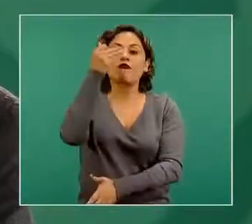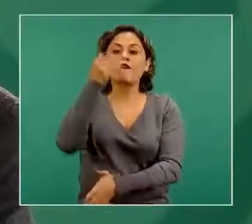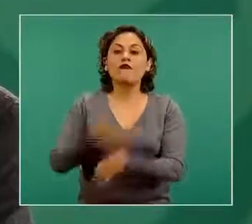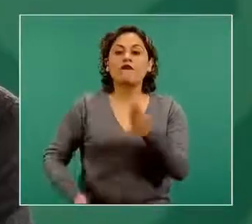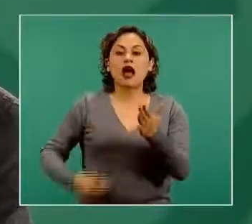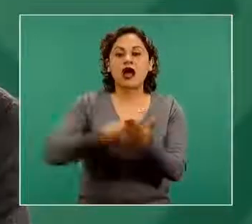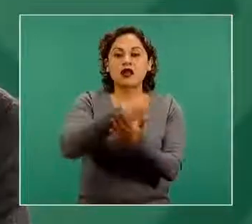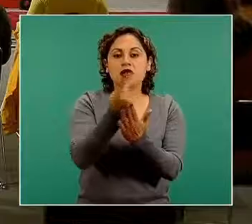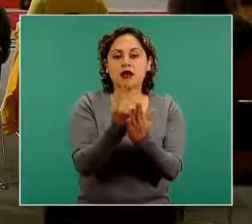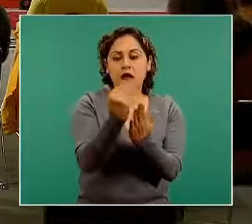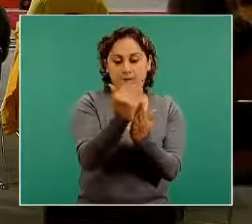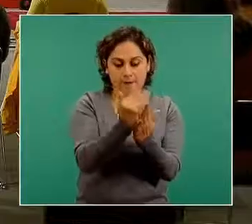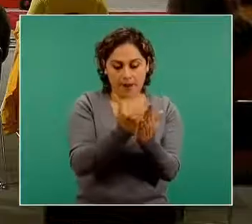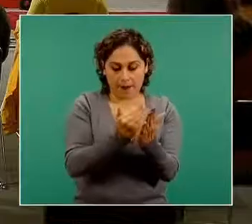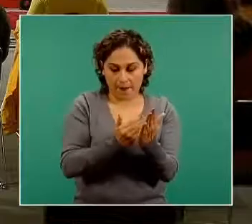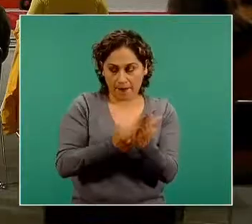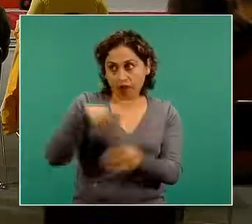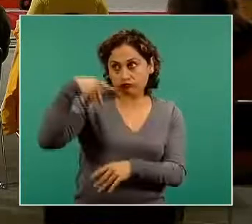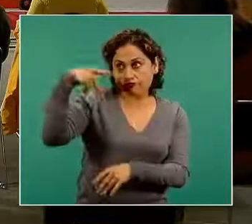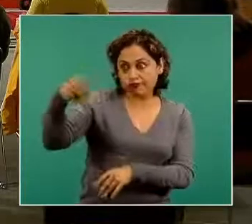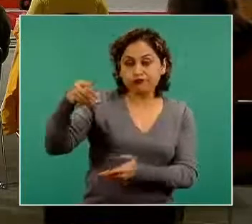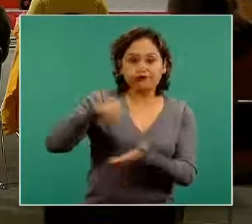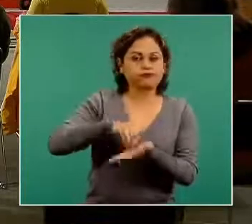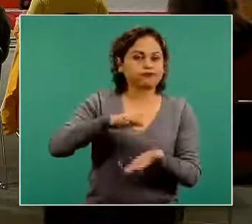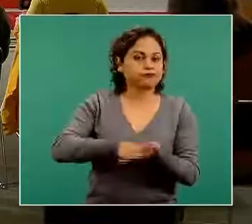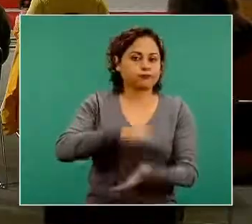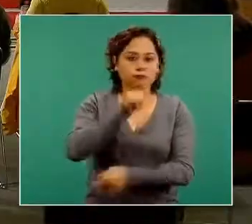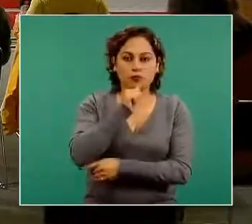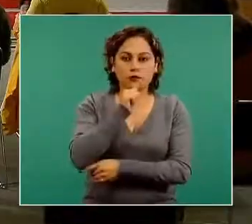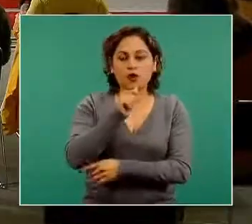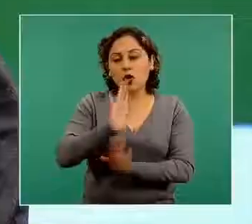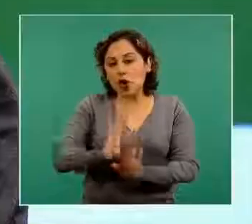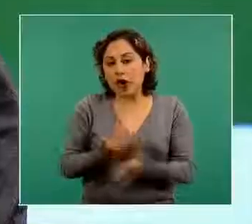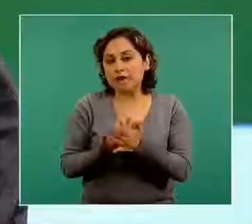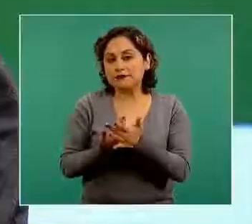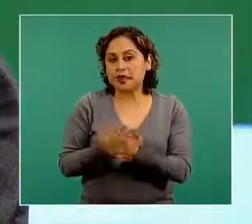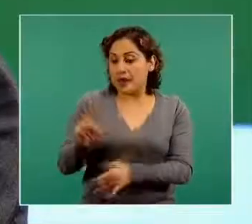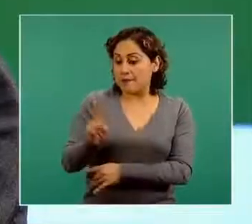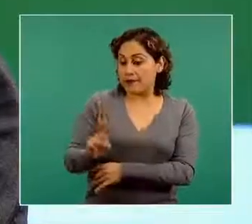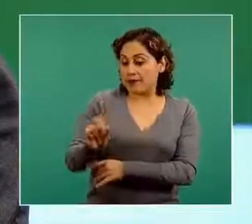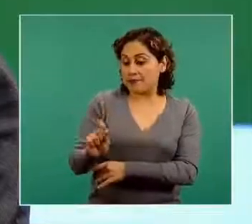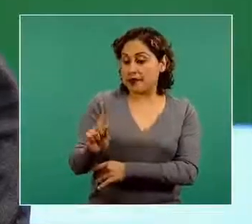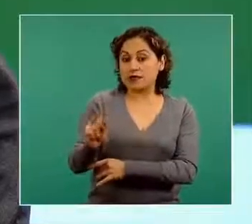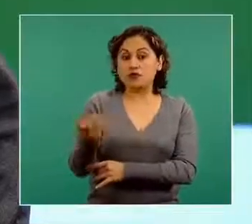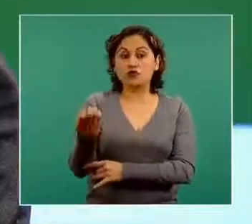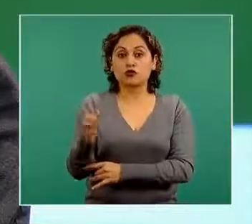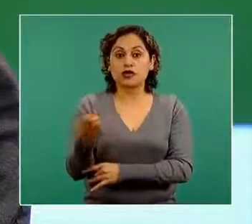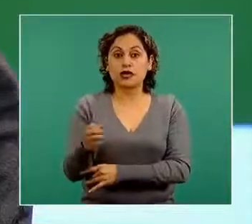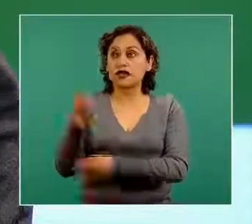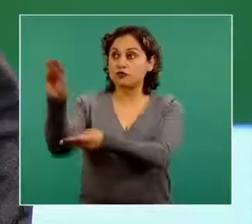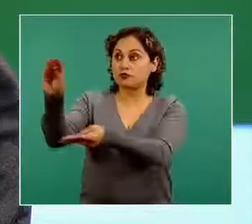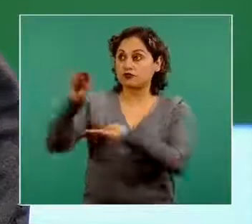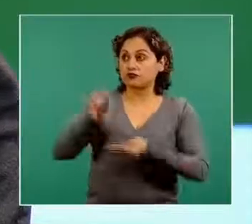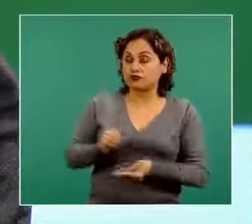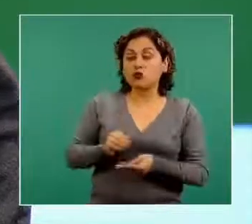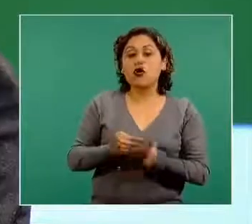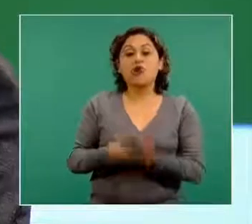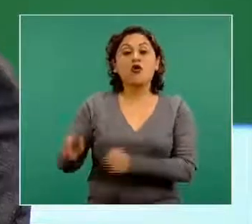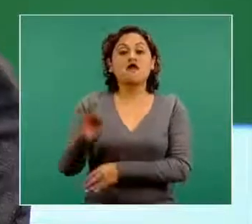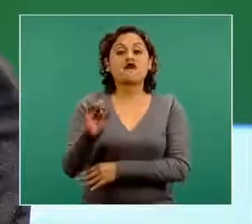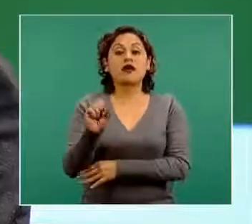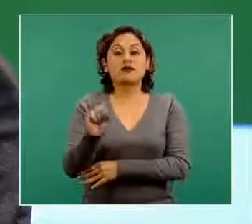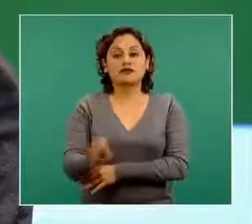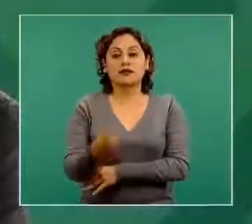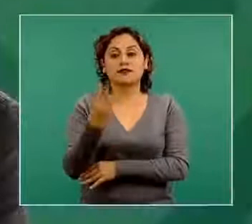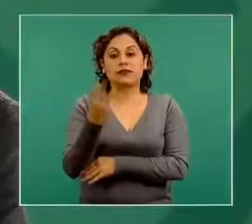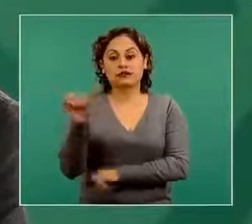CanSino. Se espera que este viernes 22 de enero presenten la información del ensayo clínico fase 3, que es uno de los pendientes,